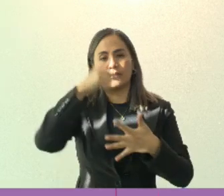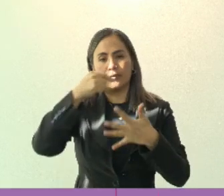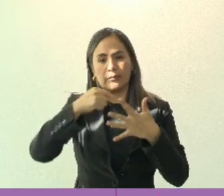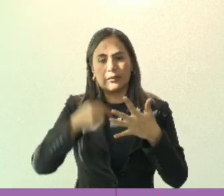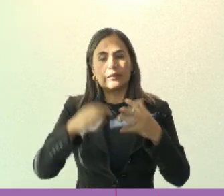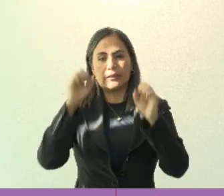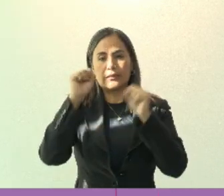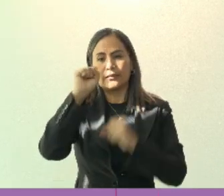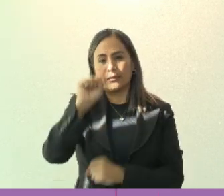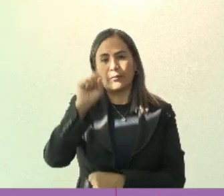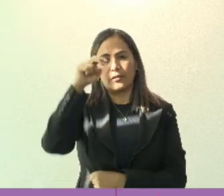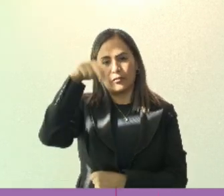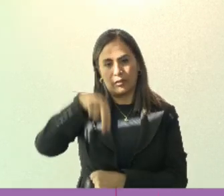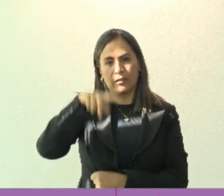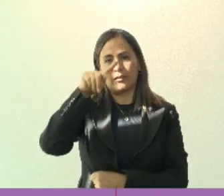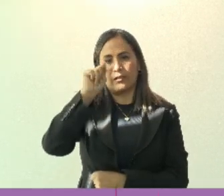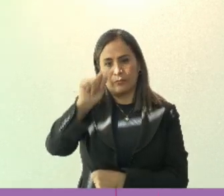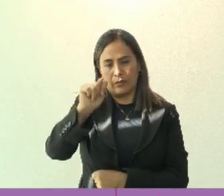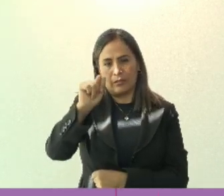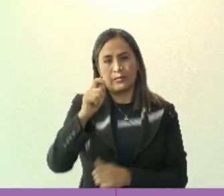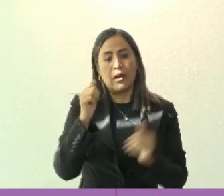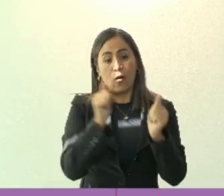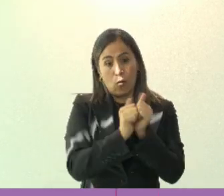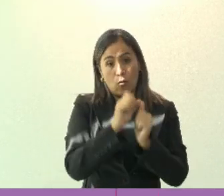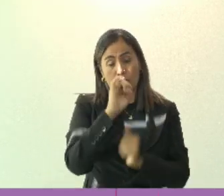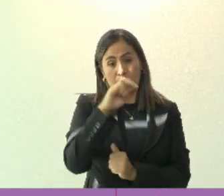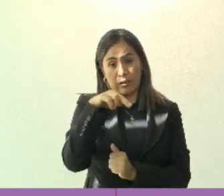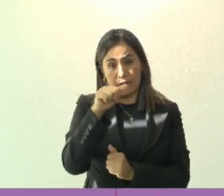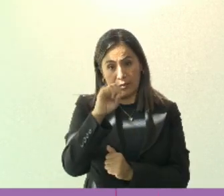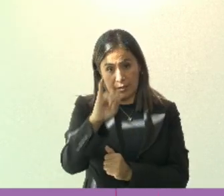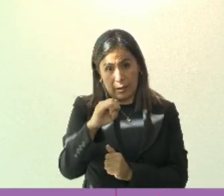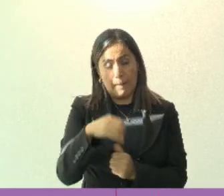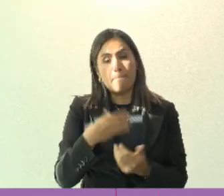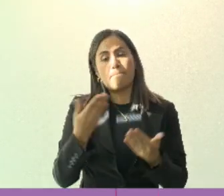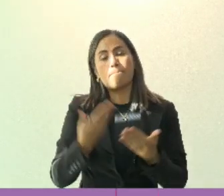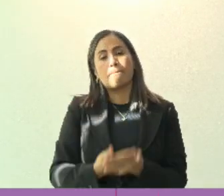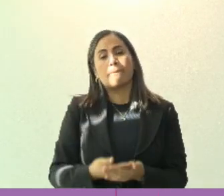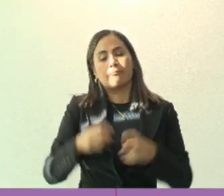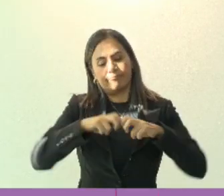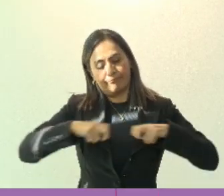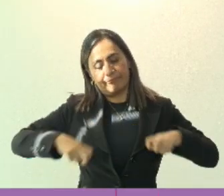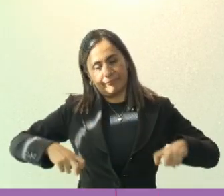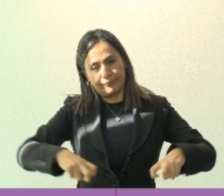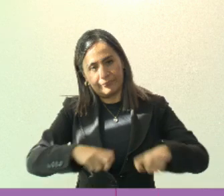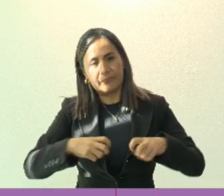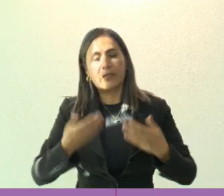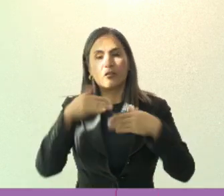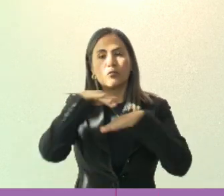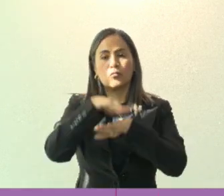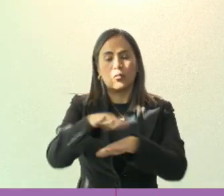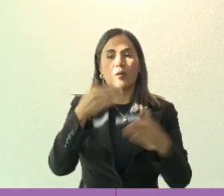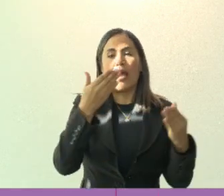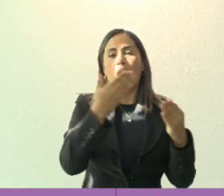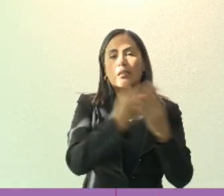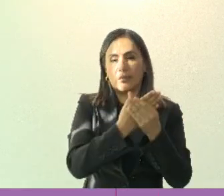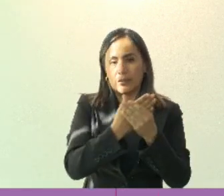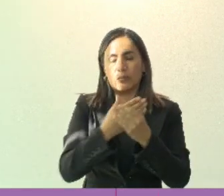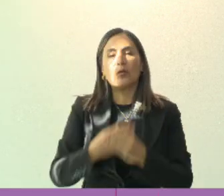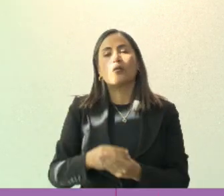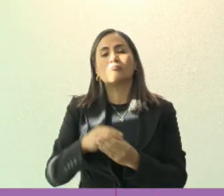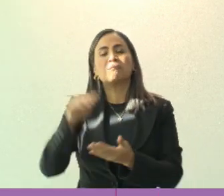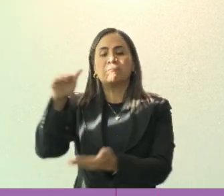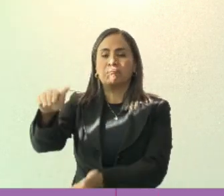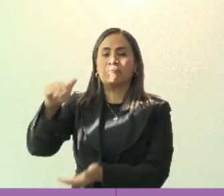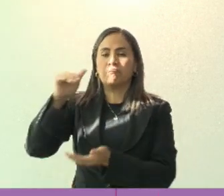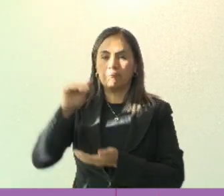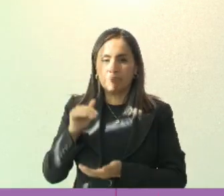de Transparencia, de la mano con el INAI, presentan un panel sobre los archivos en los procesos de